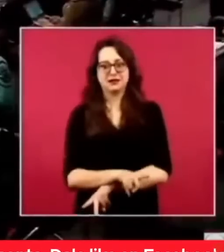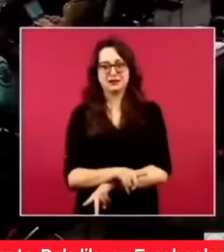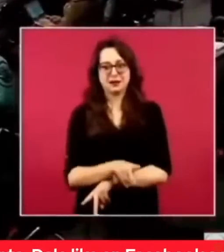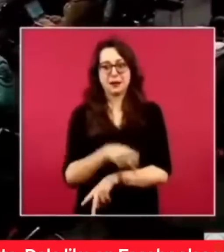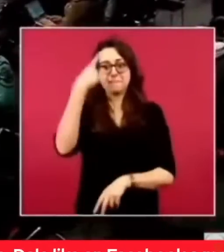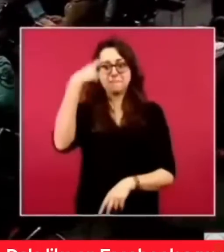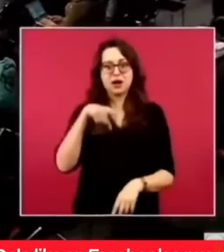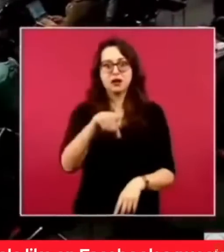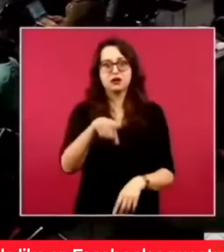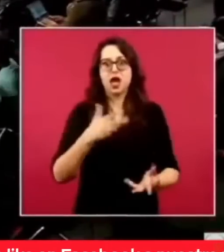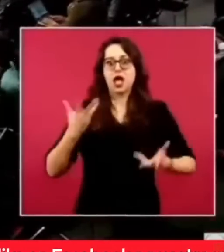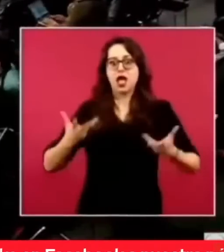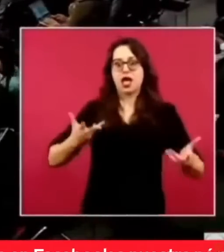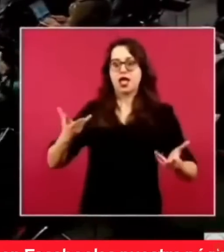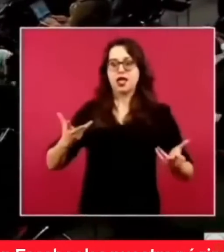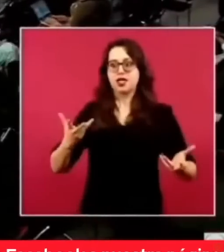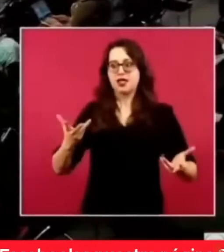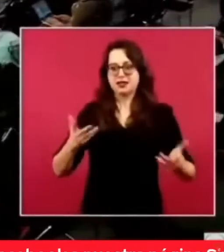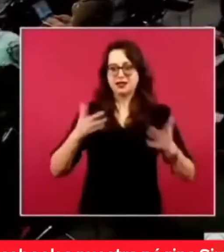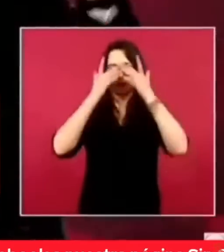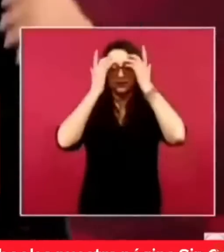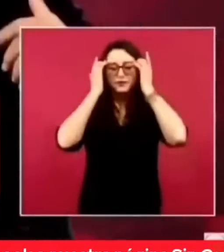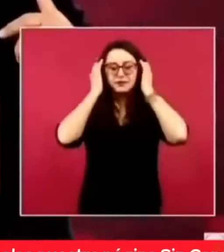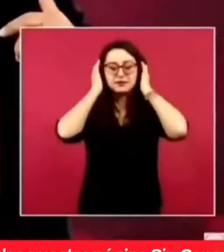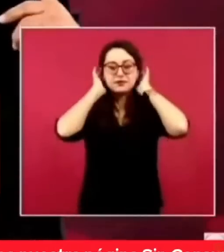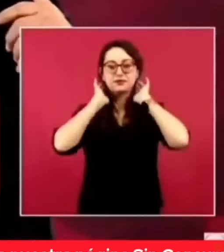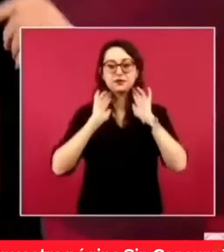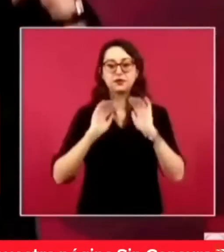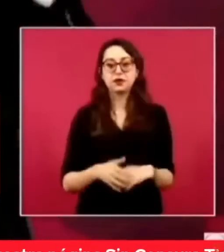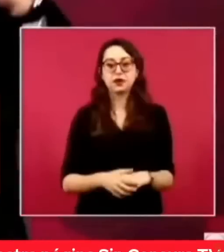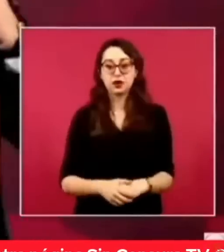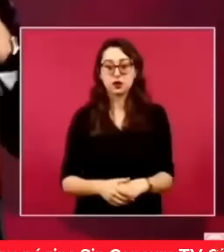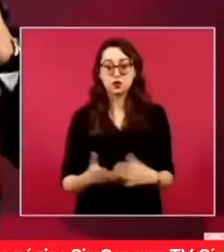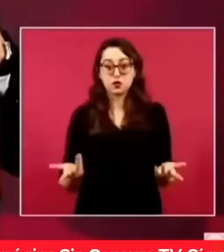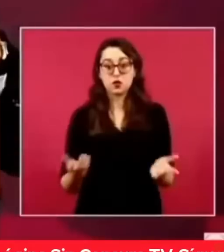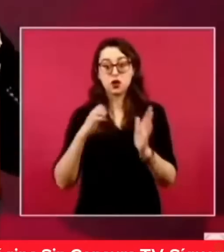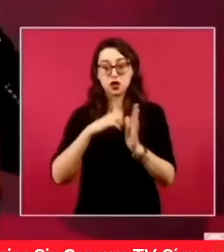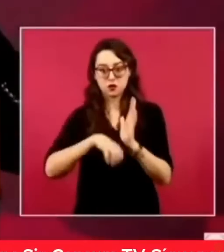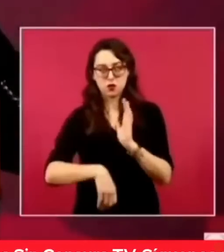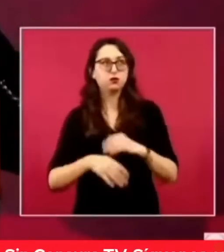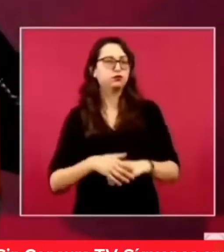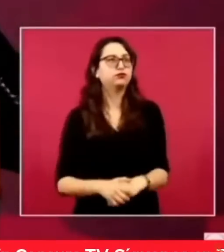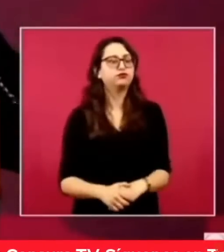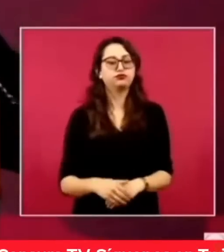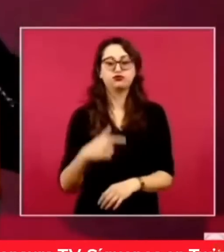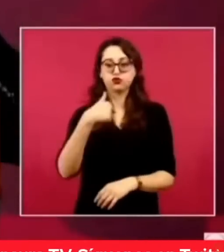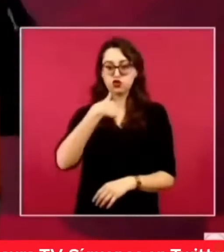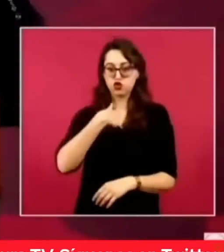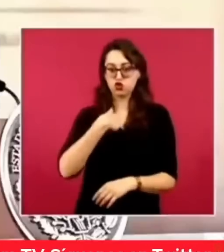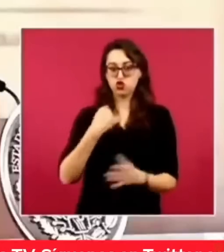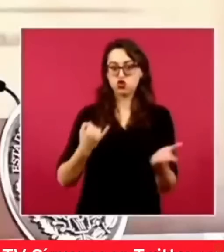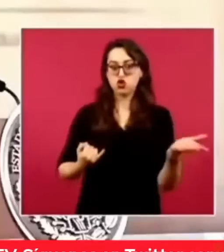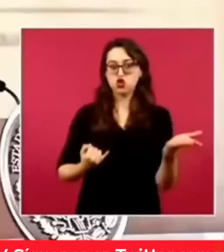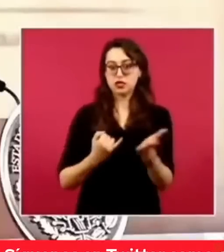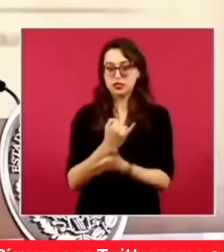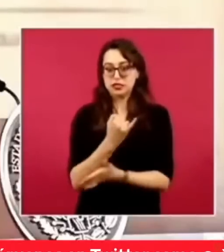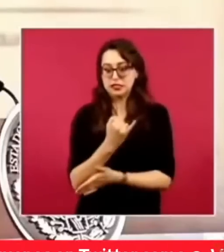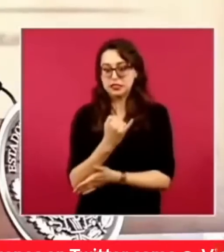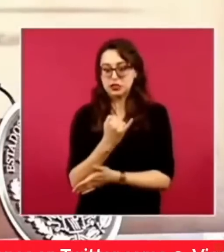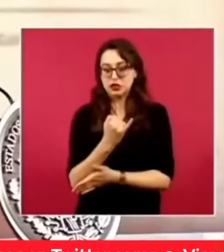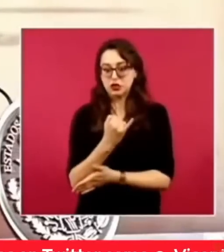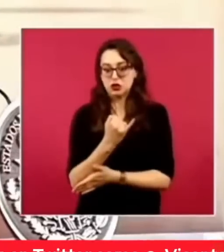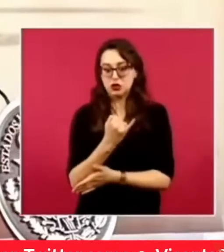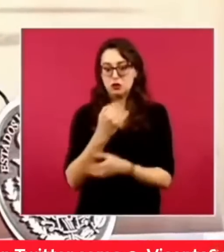Porque ustedes son, si la ensarta el presidente, pierde. Si no le ensarta,